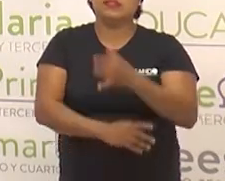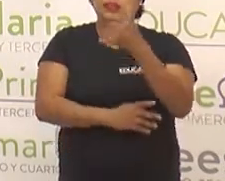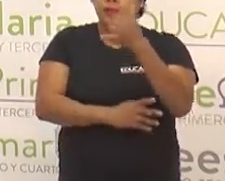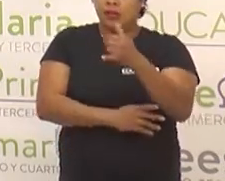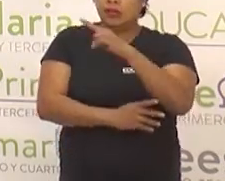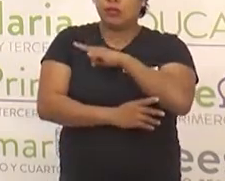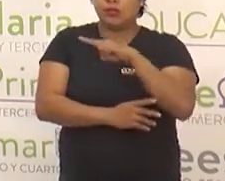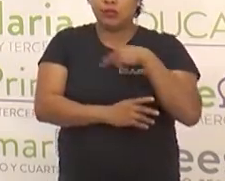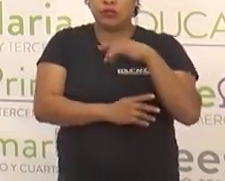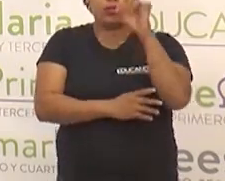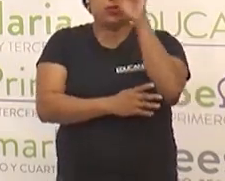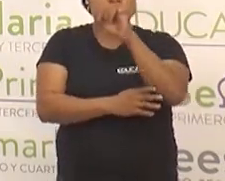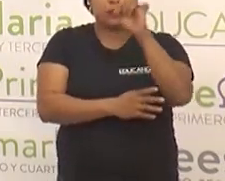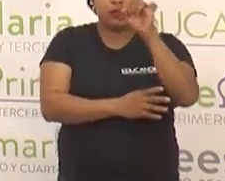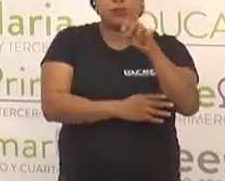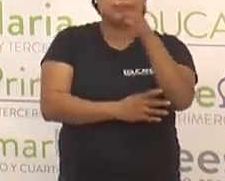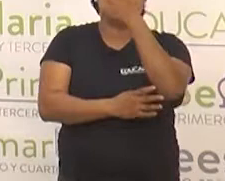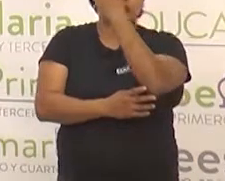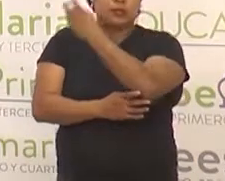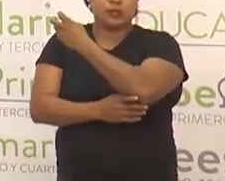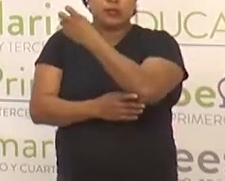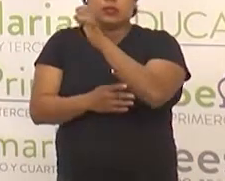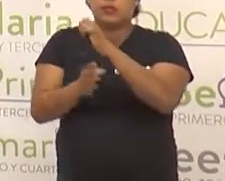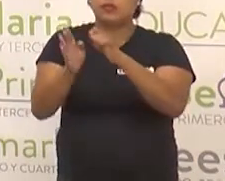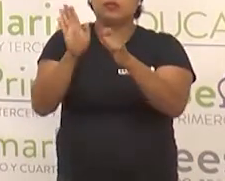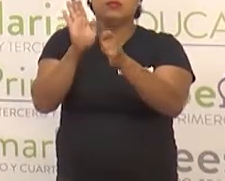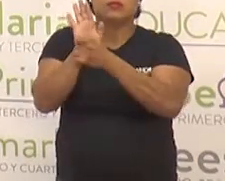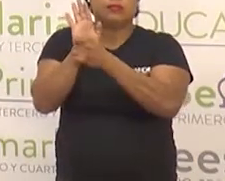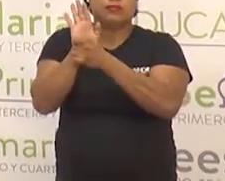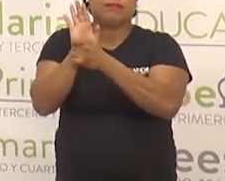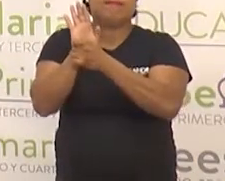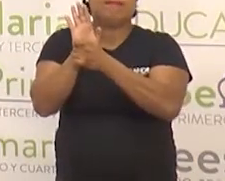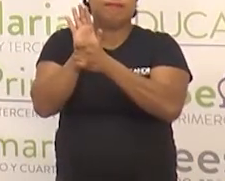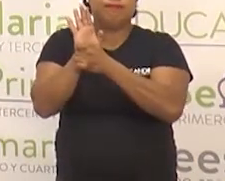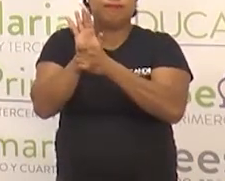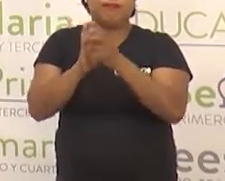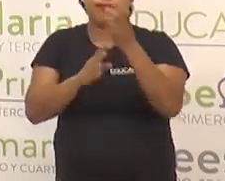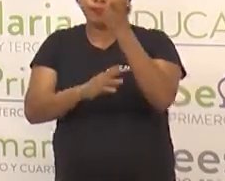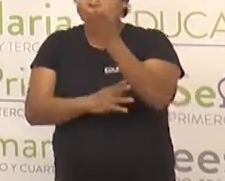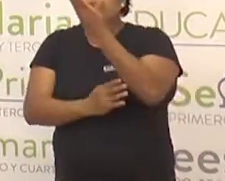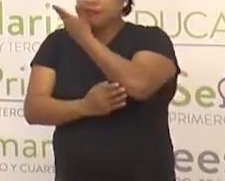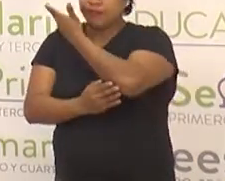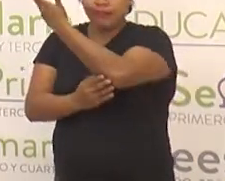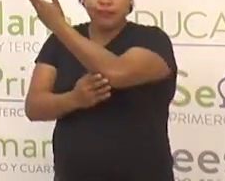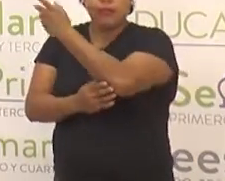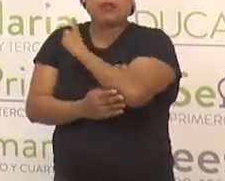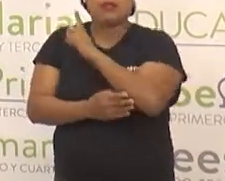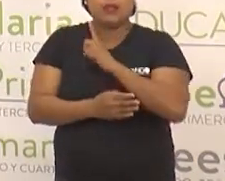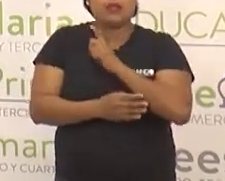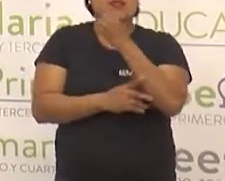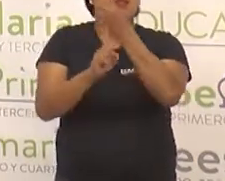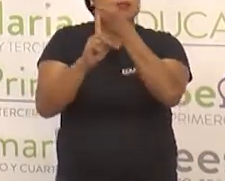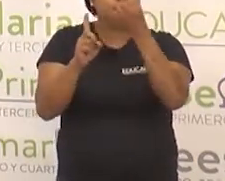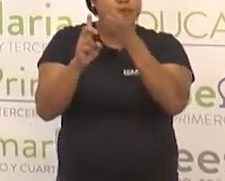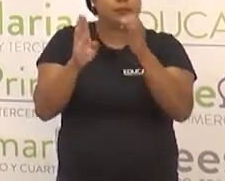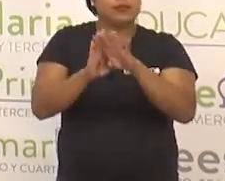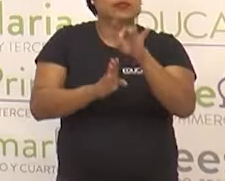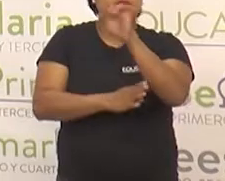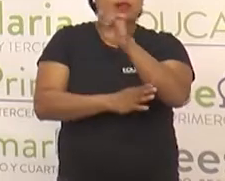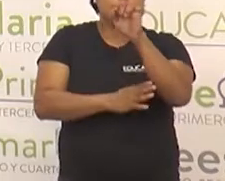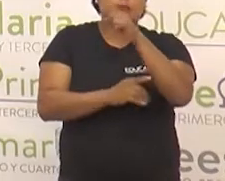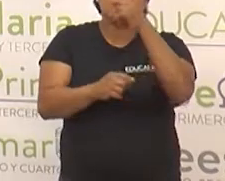Y escribimos un punto. Es así como debe de estar escrita